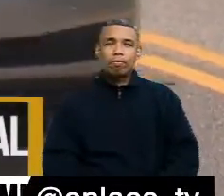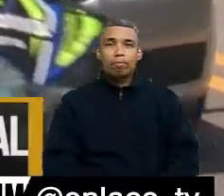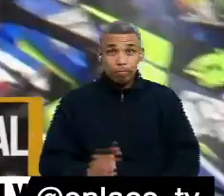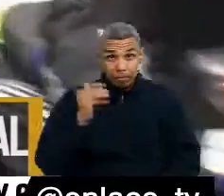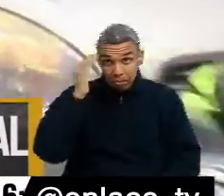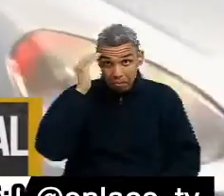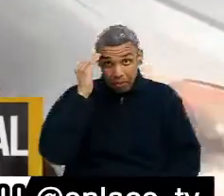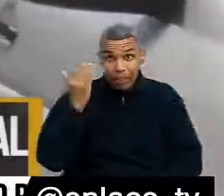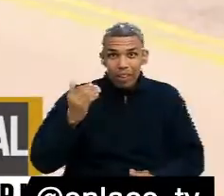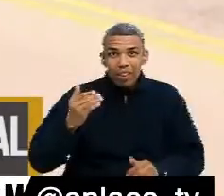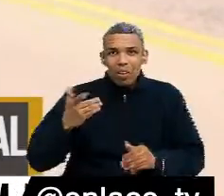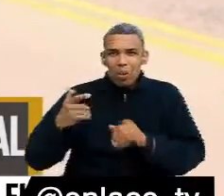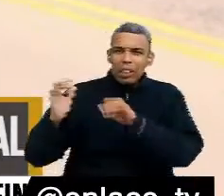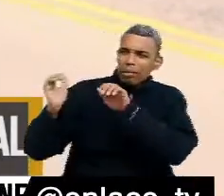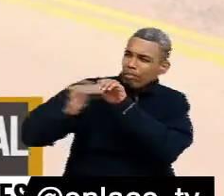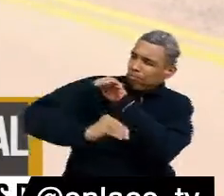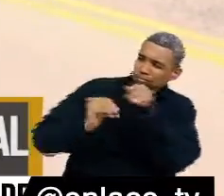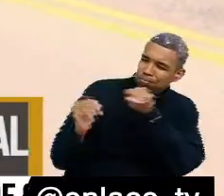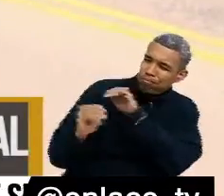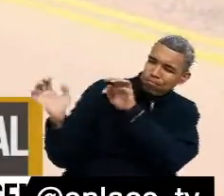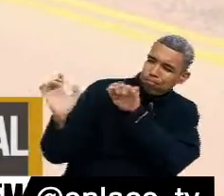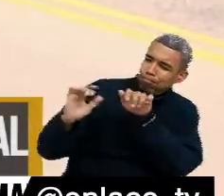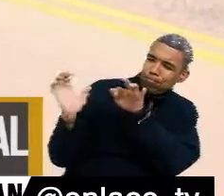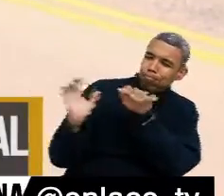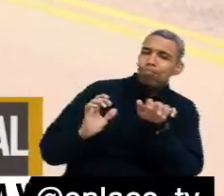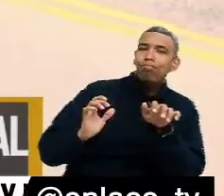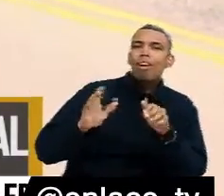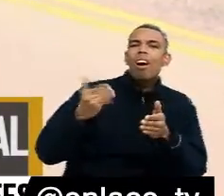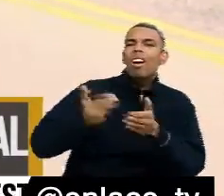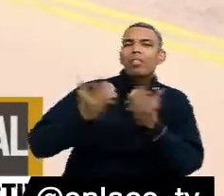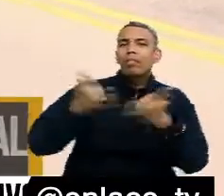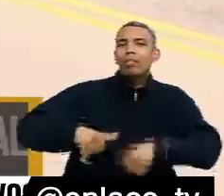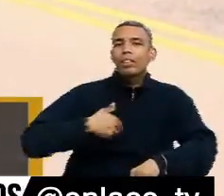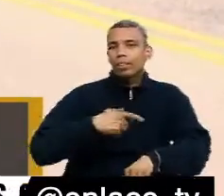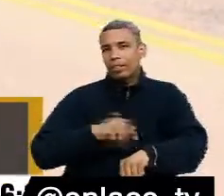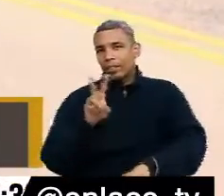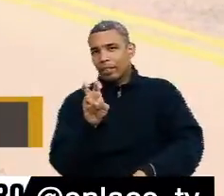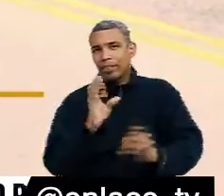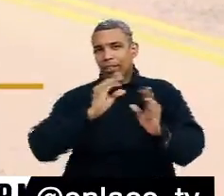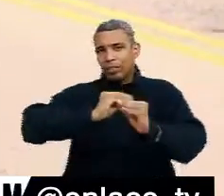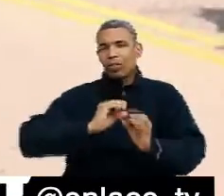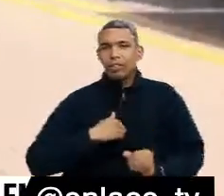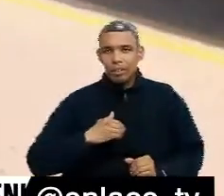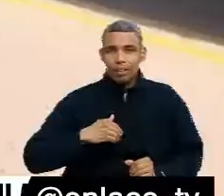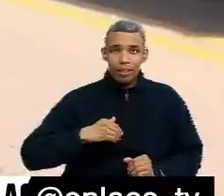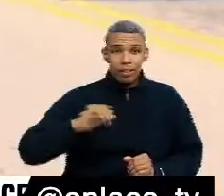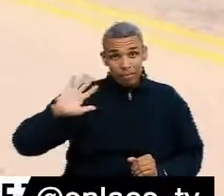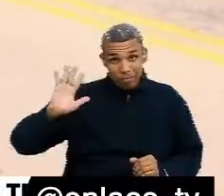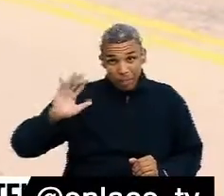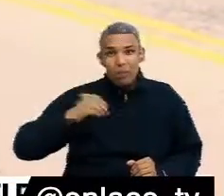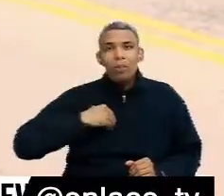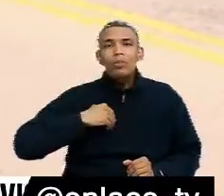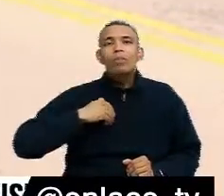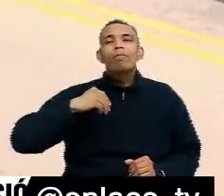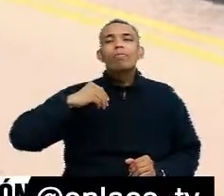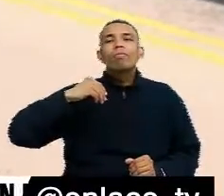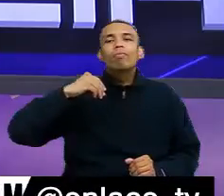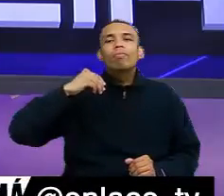Éxodo finalizará hoy lunes a las 7 de la noche. Con la cámara de Luis Felipe Delgado, informó para Enlace Noticias Neila Cos.